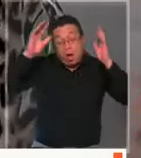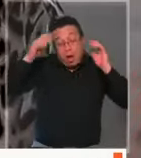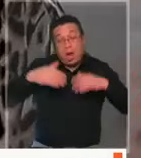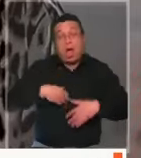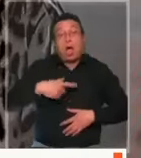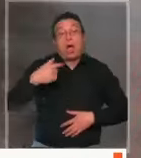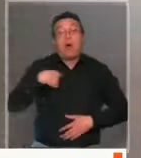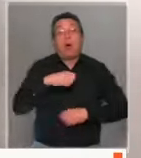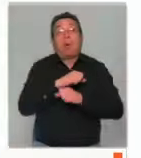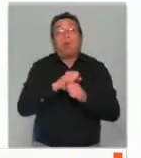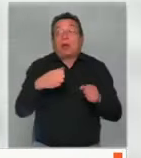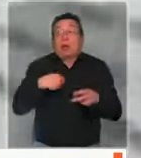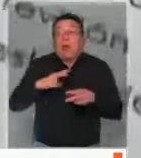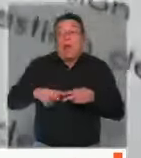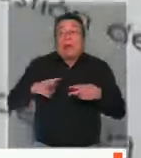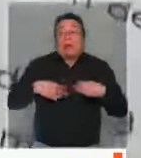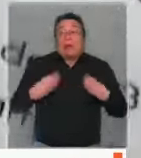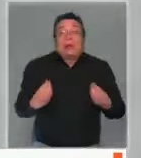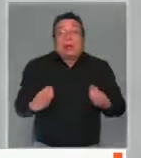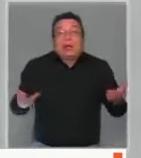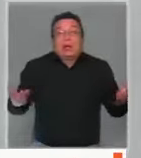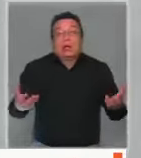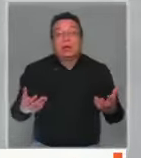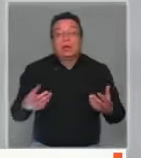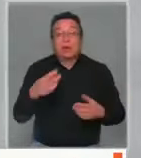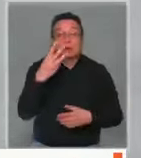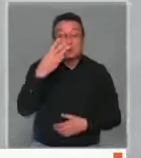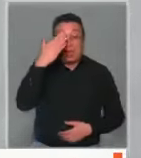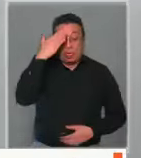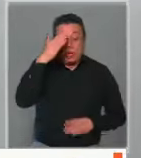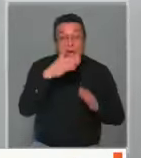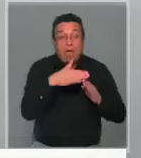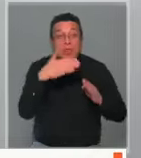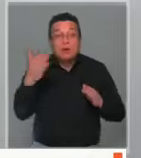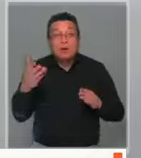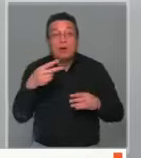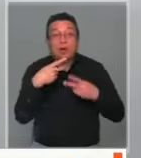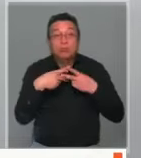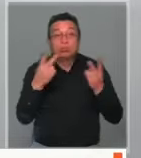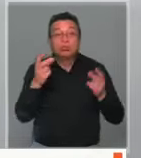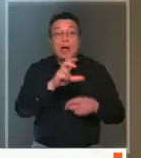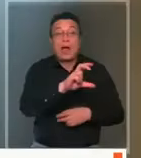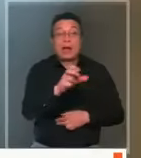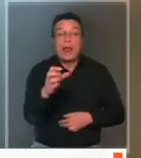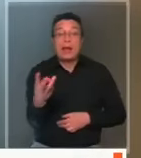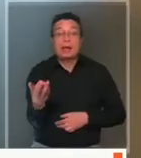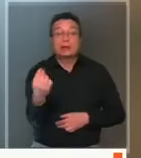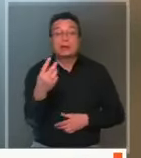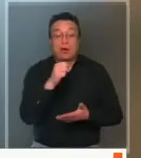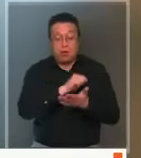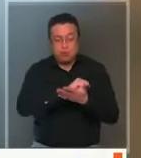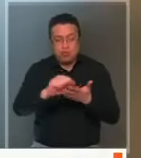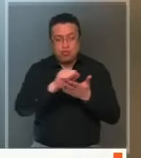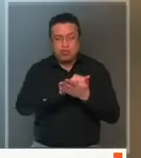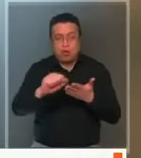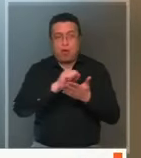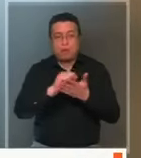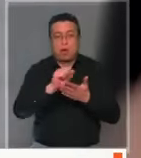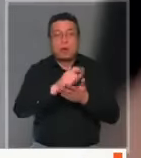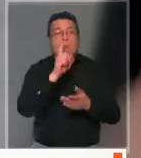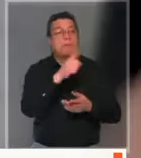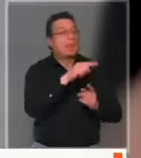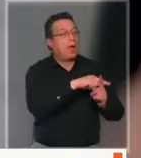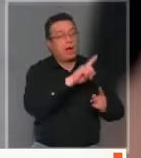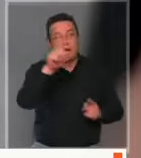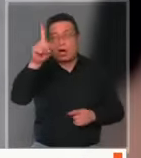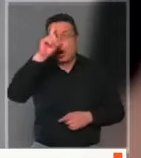uno tampoco puede hacer nada. Solo tres días después del reportaje de Tele13 que reveló la eliminación masiva de horas de interconsultas en el